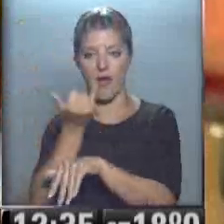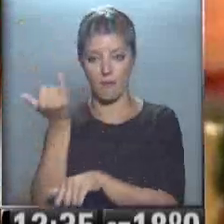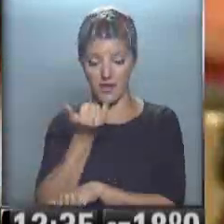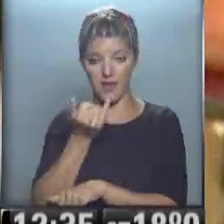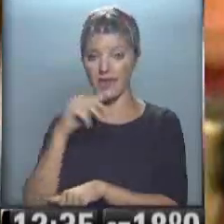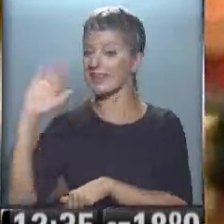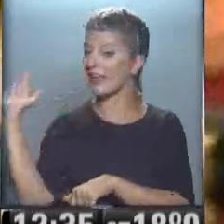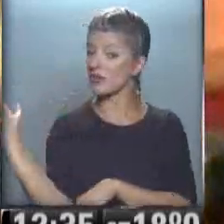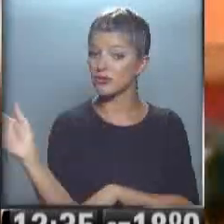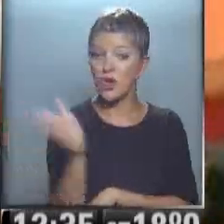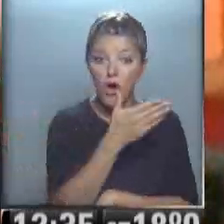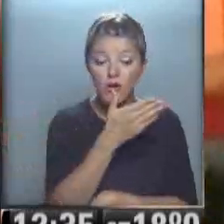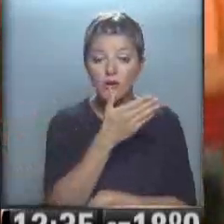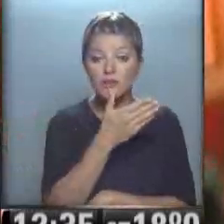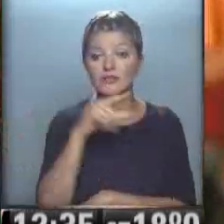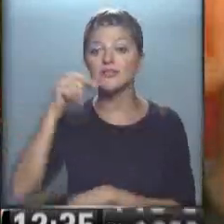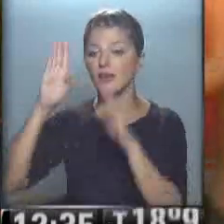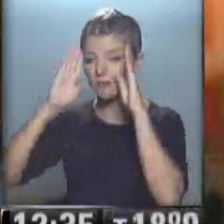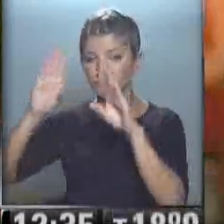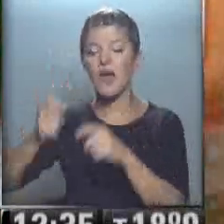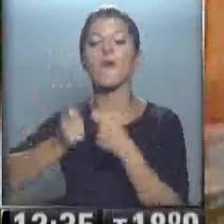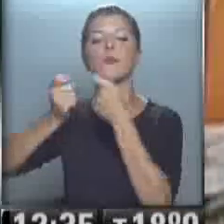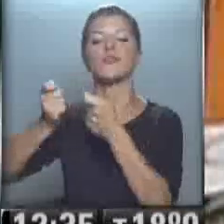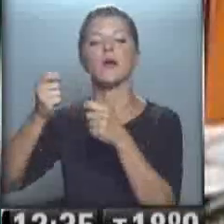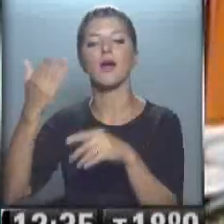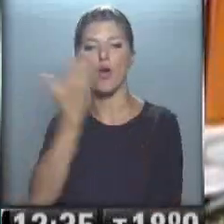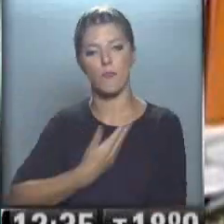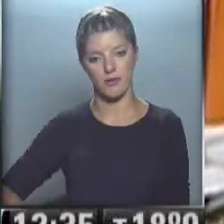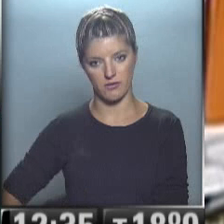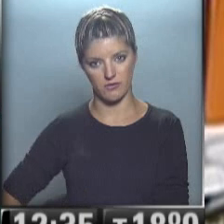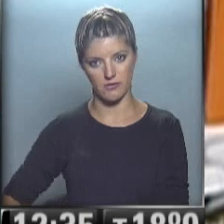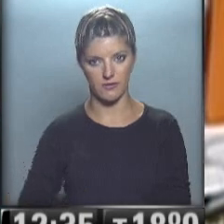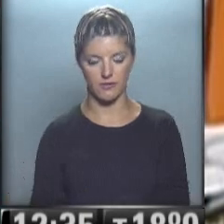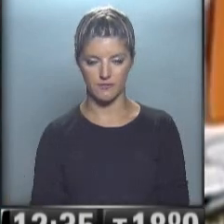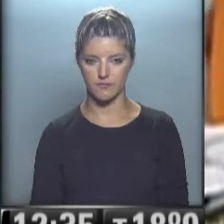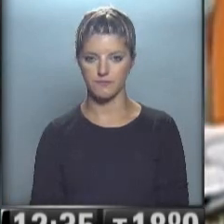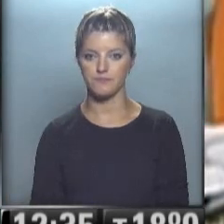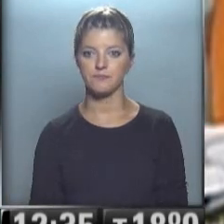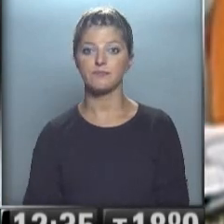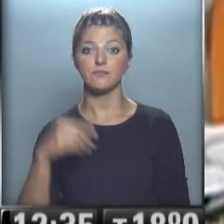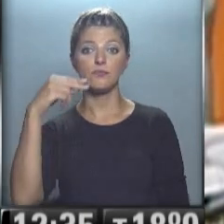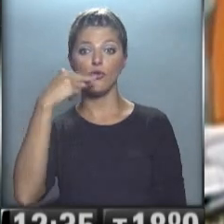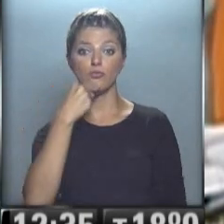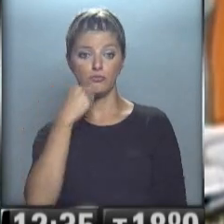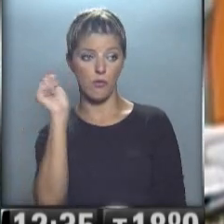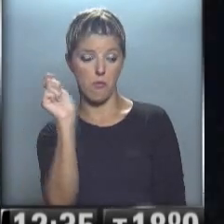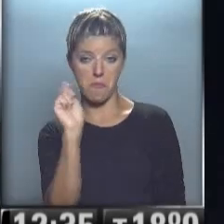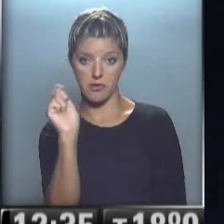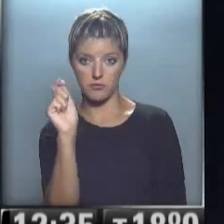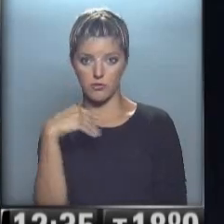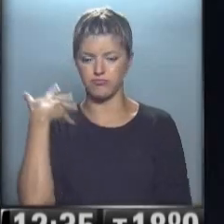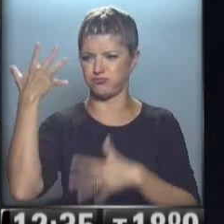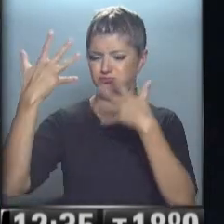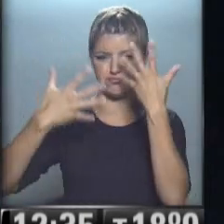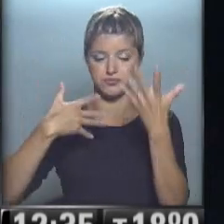veredicto de la mayoría dio como ganador al oficialismo Ya basta saboteo 11 meses con puro